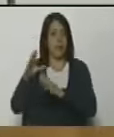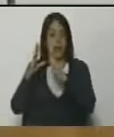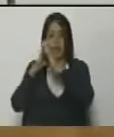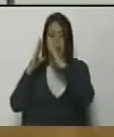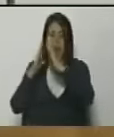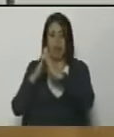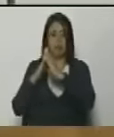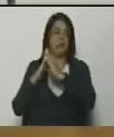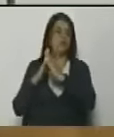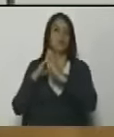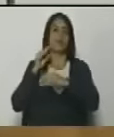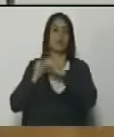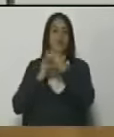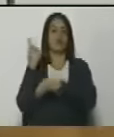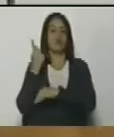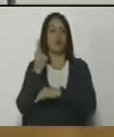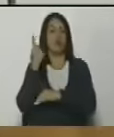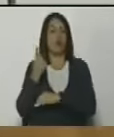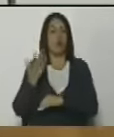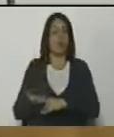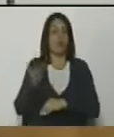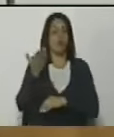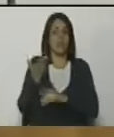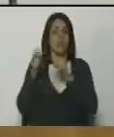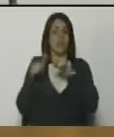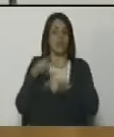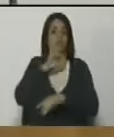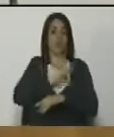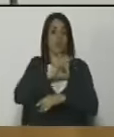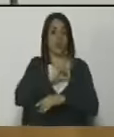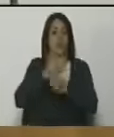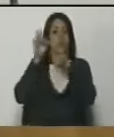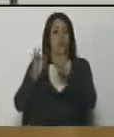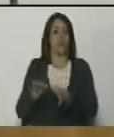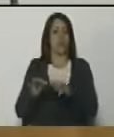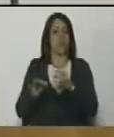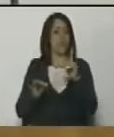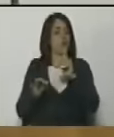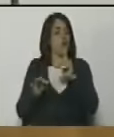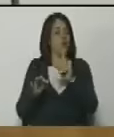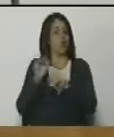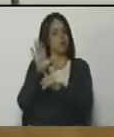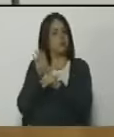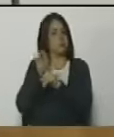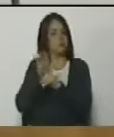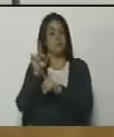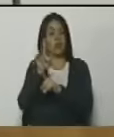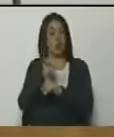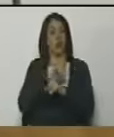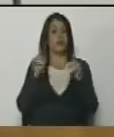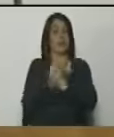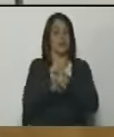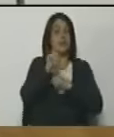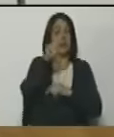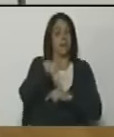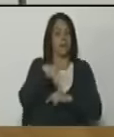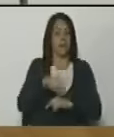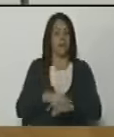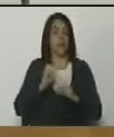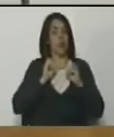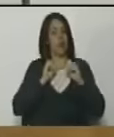domésticos no solamente da un paso hacia una sociedad más justa y compasiva, también